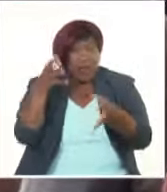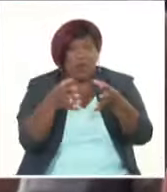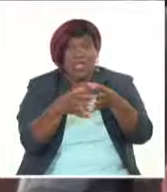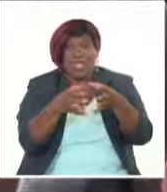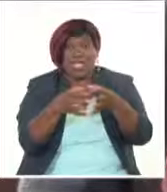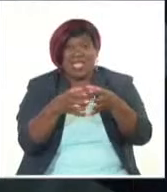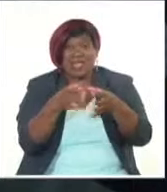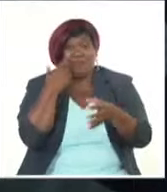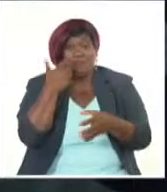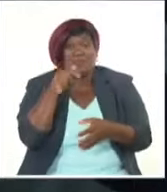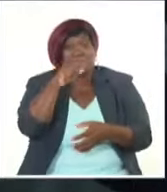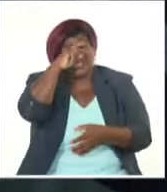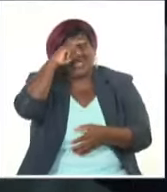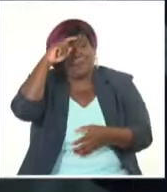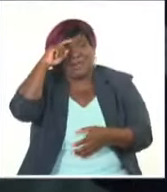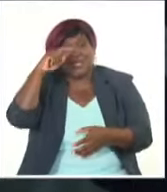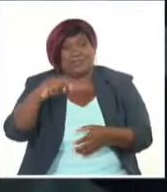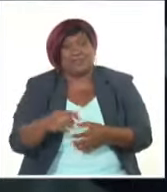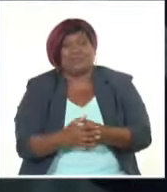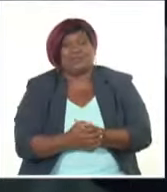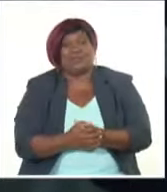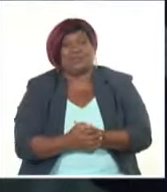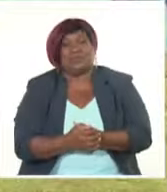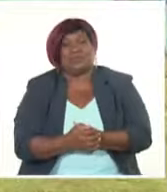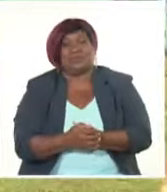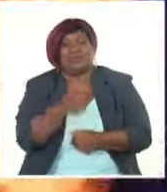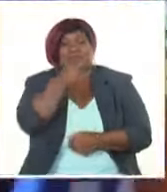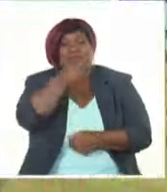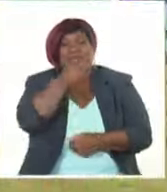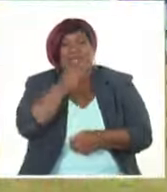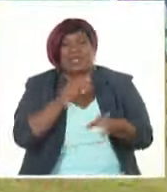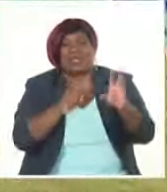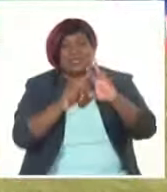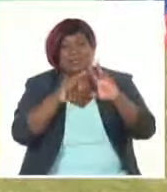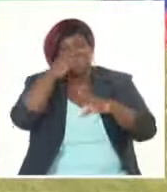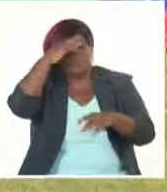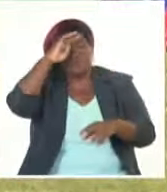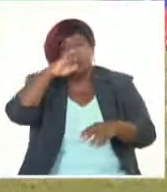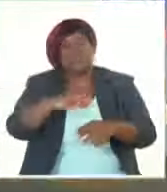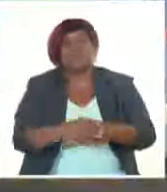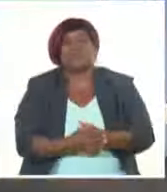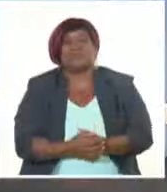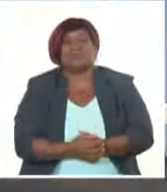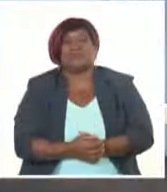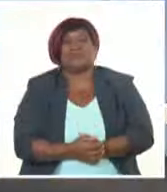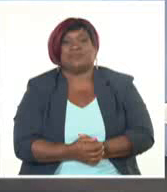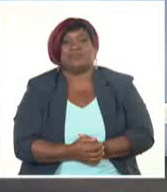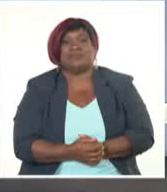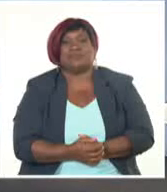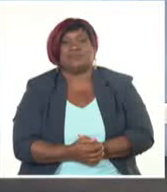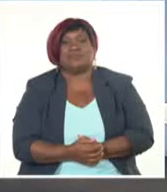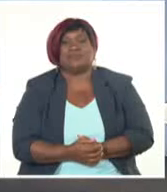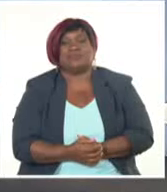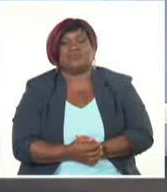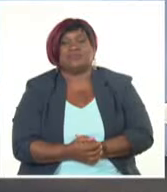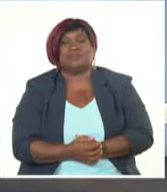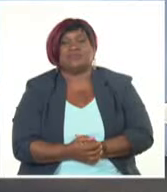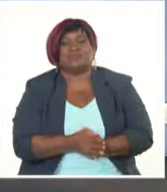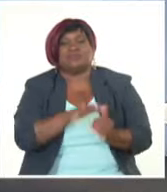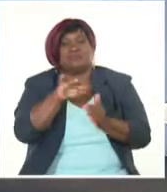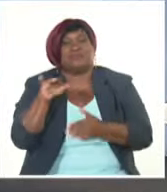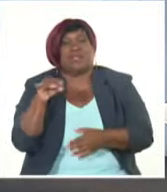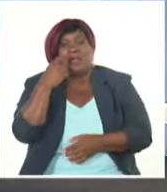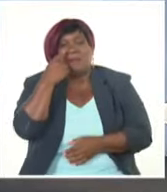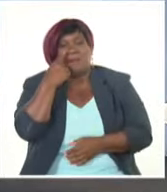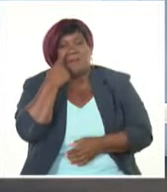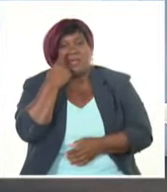de la provincia de Santi Espíritus. Randy Vasconcelos, Canal Cubano de Noticias. Y veíamos al cierre del